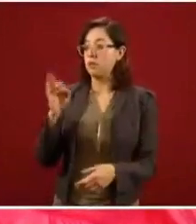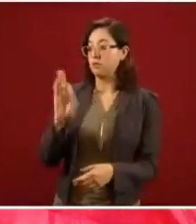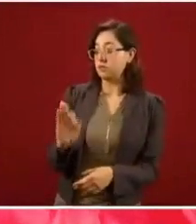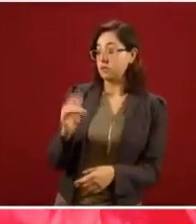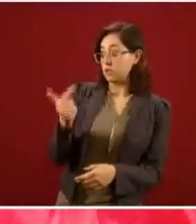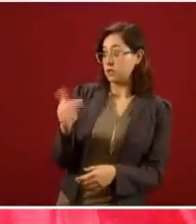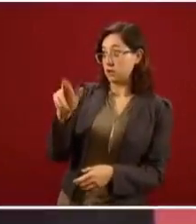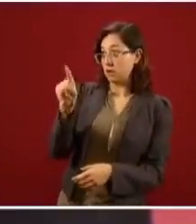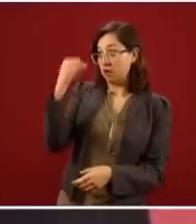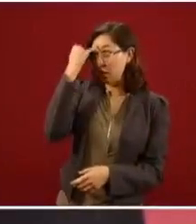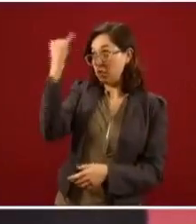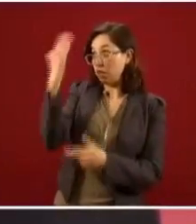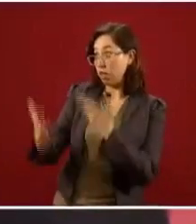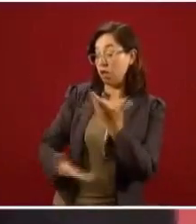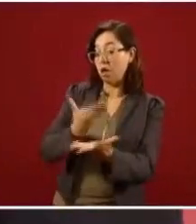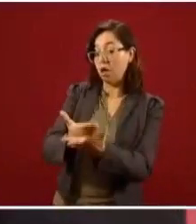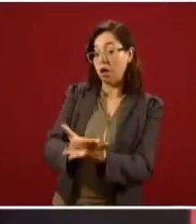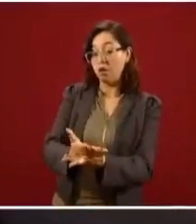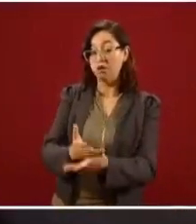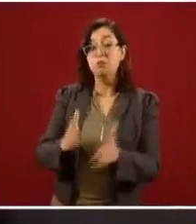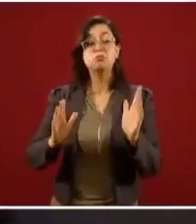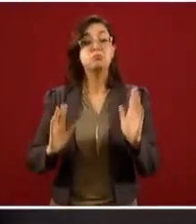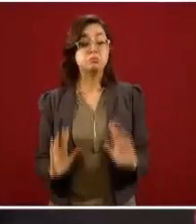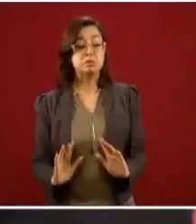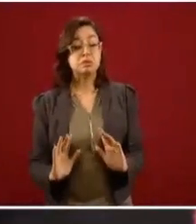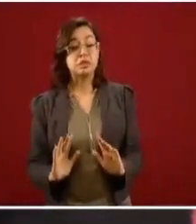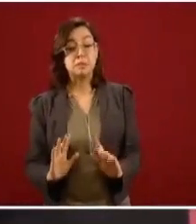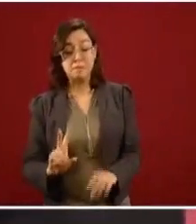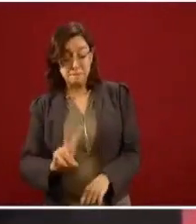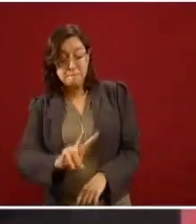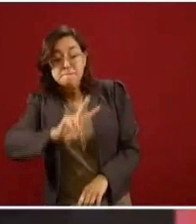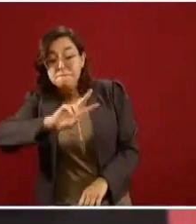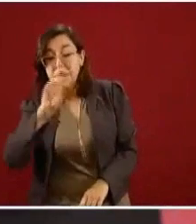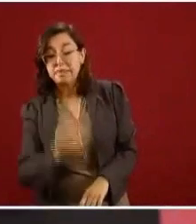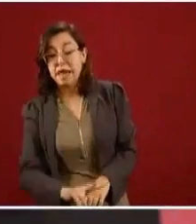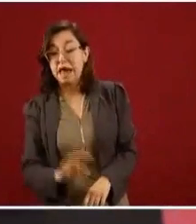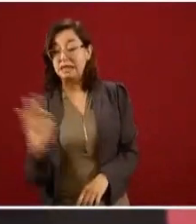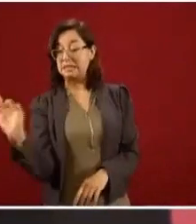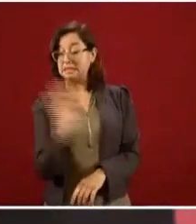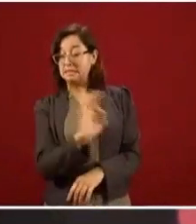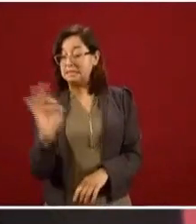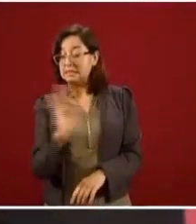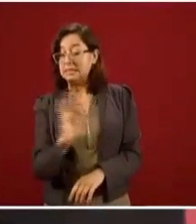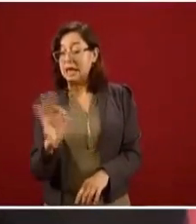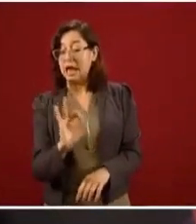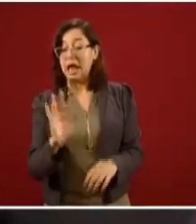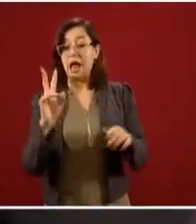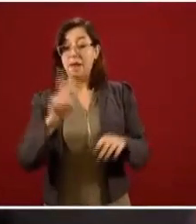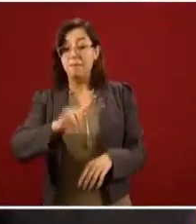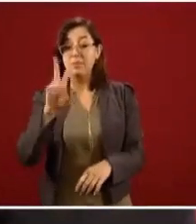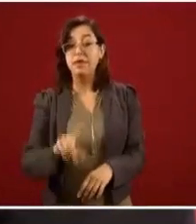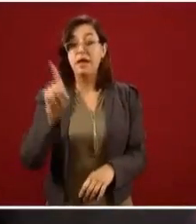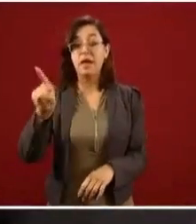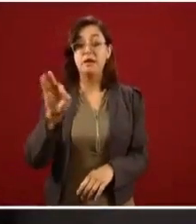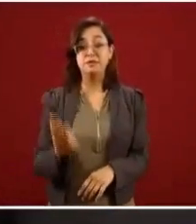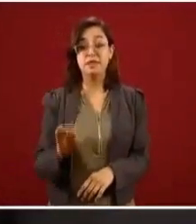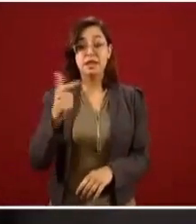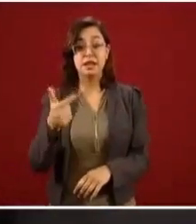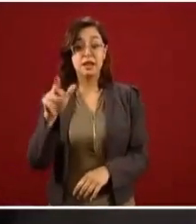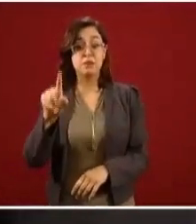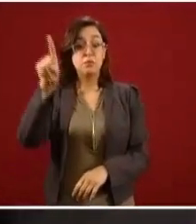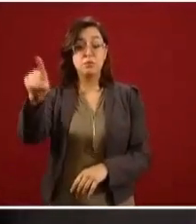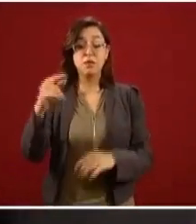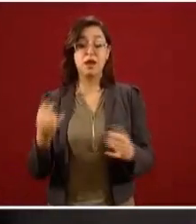fiscal general, en el caso de que sea cierto, sí, es autónomo.